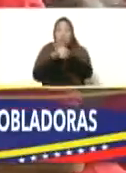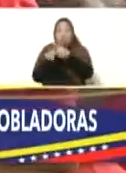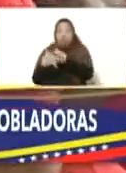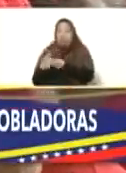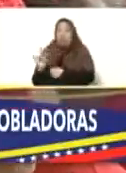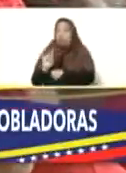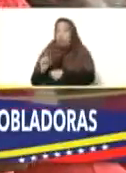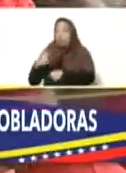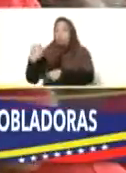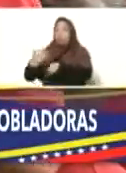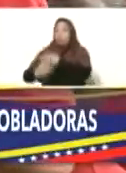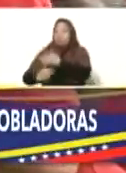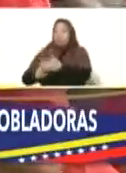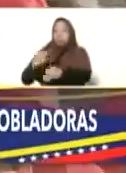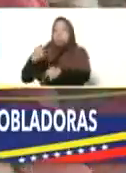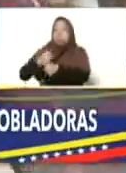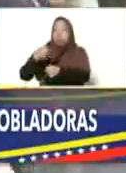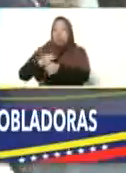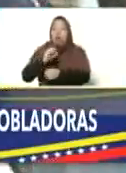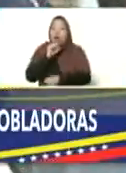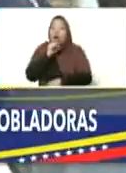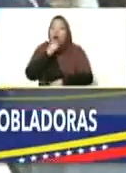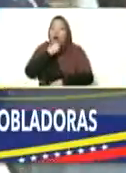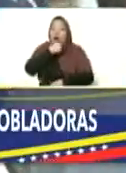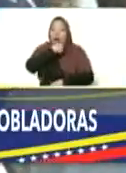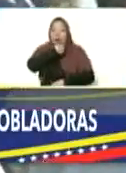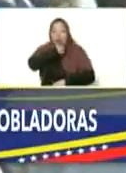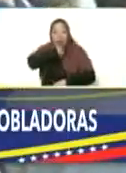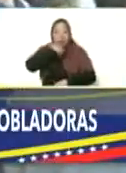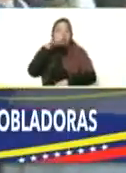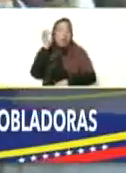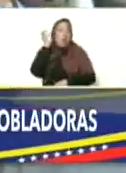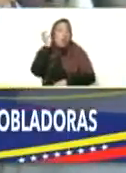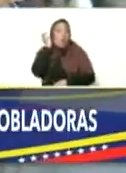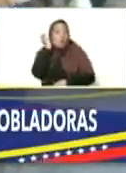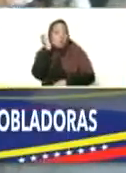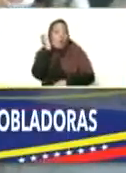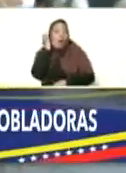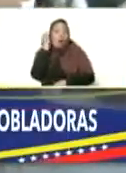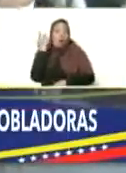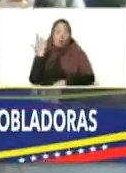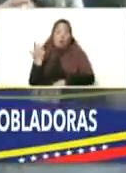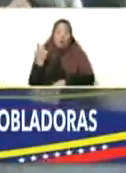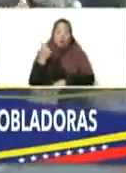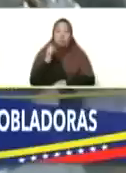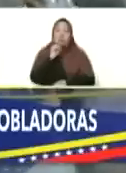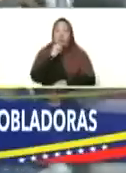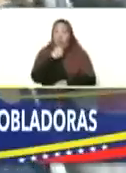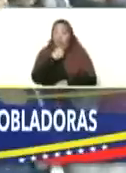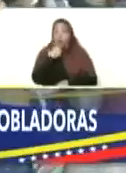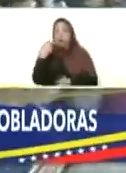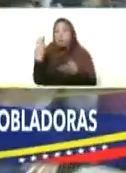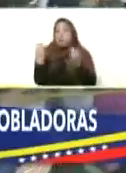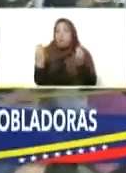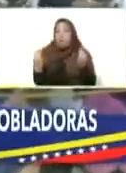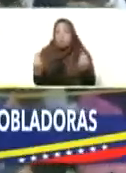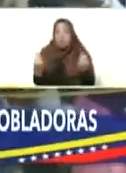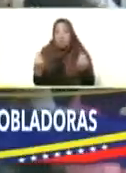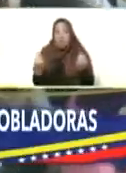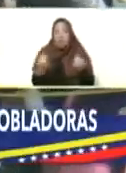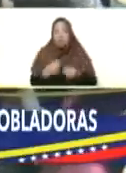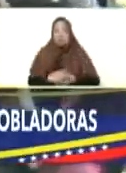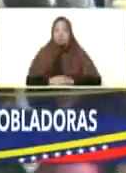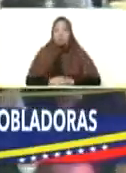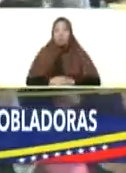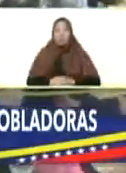amilana muchas viejitas porque la mayoría son como yo personas de la tercera edad mujeres al fin y sin